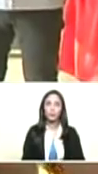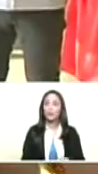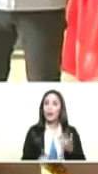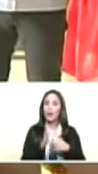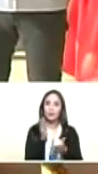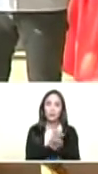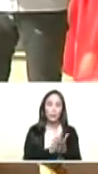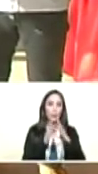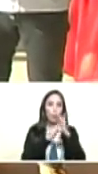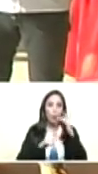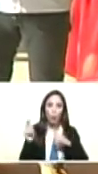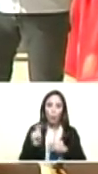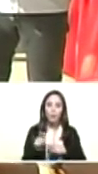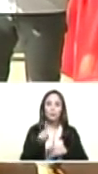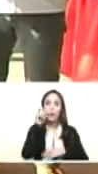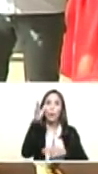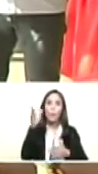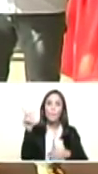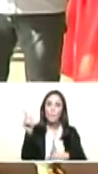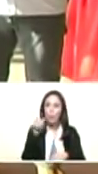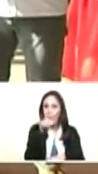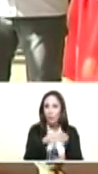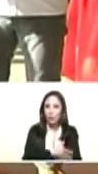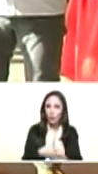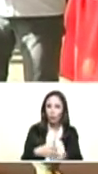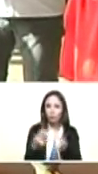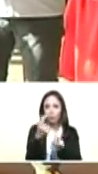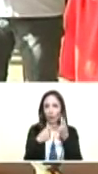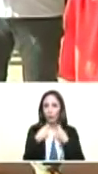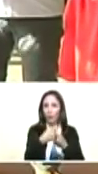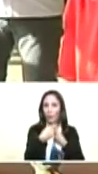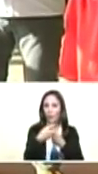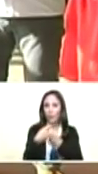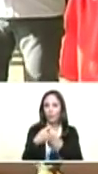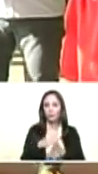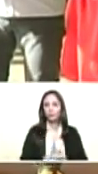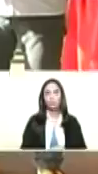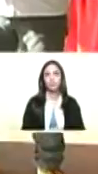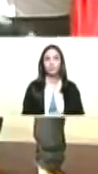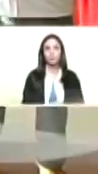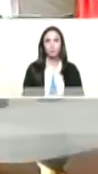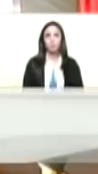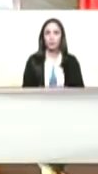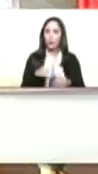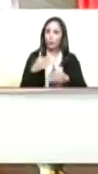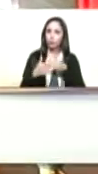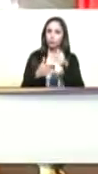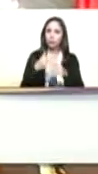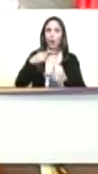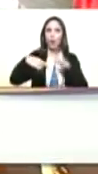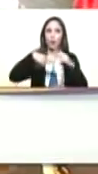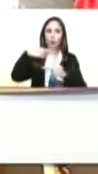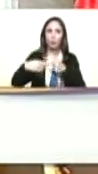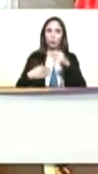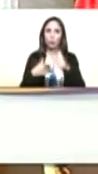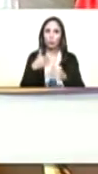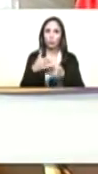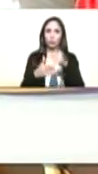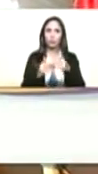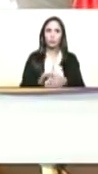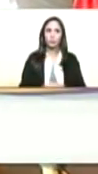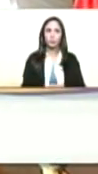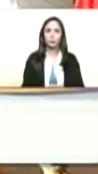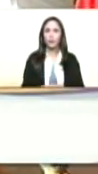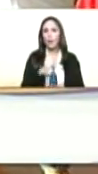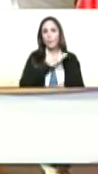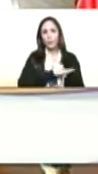bolívares libre de polvo y de paja. La atención integral, para que ustedes vean cómo en la revolución van haciendo las instituciones, las misiones,